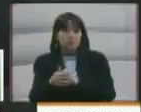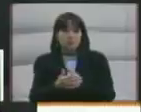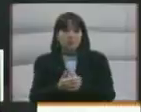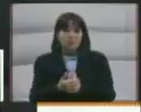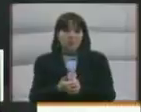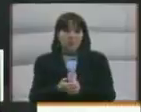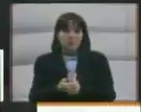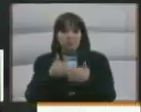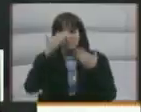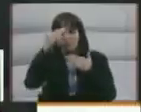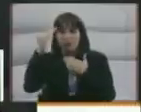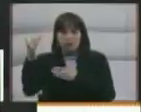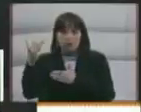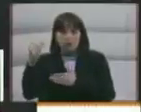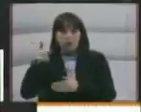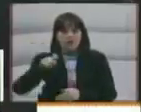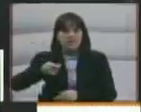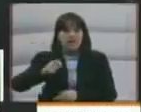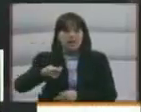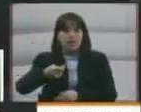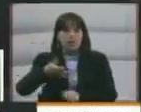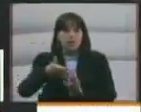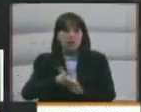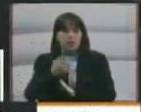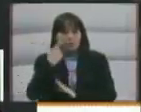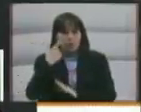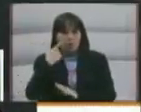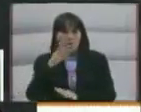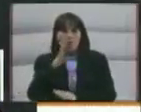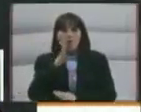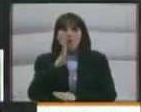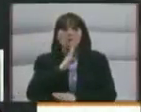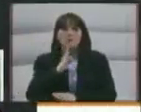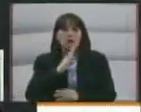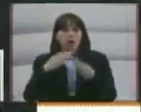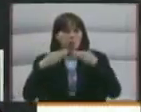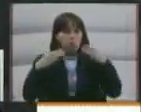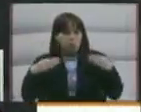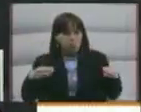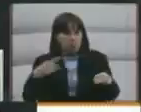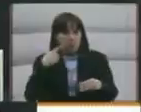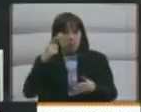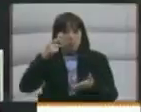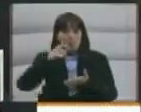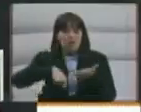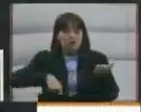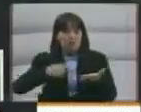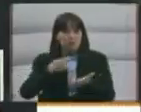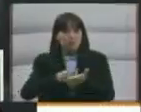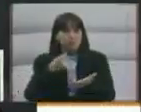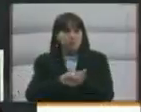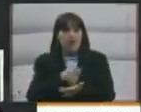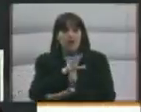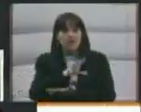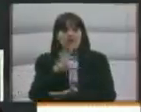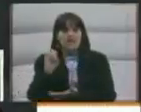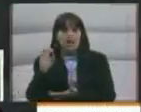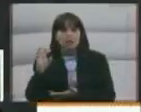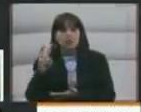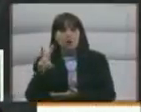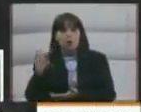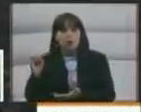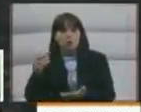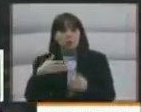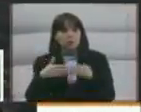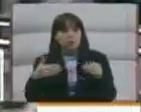Saludos desde Charallave. Por favor, pongan el ojo a los bancos públicos que por punto de venta piden hasta $520 por